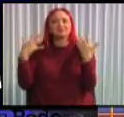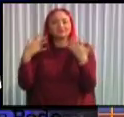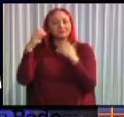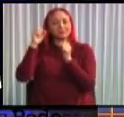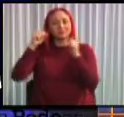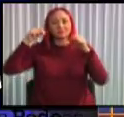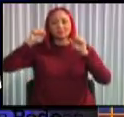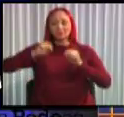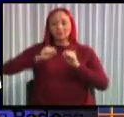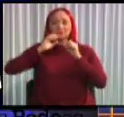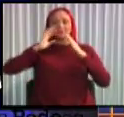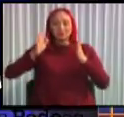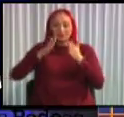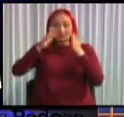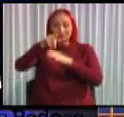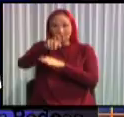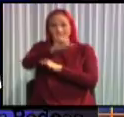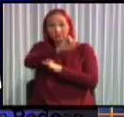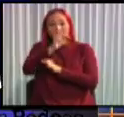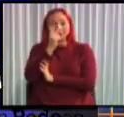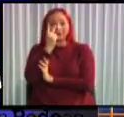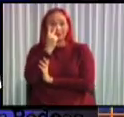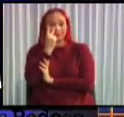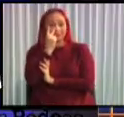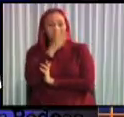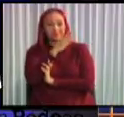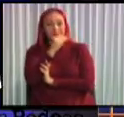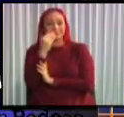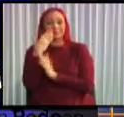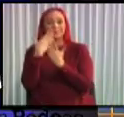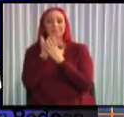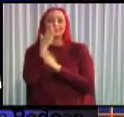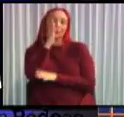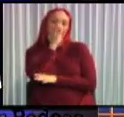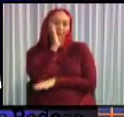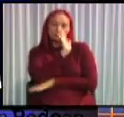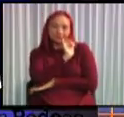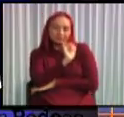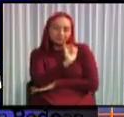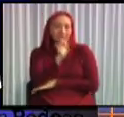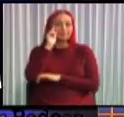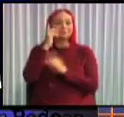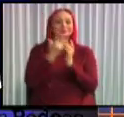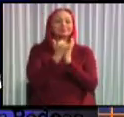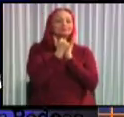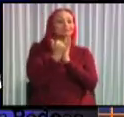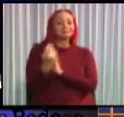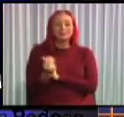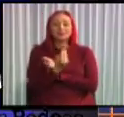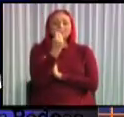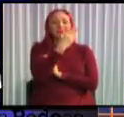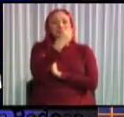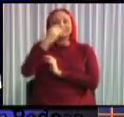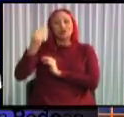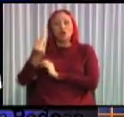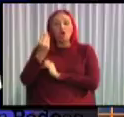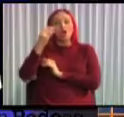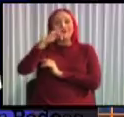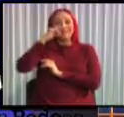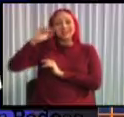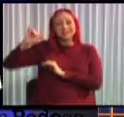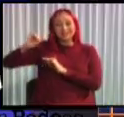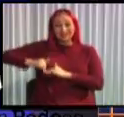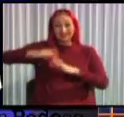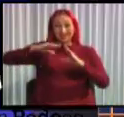hoy por hoy podemos motivarle a usted como papá y como madre, a los niños y a los jóvenes, para que en